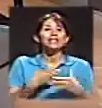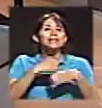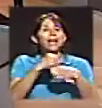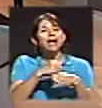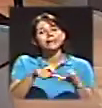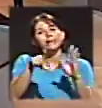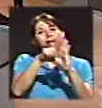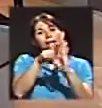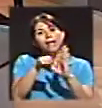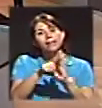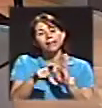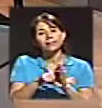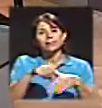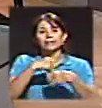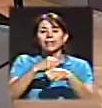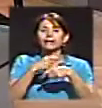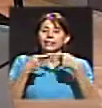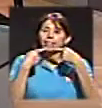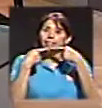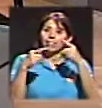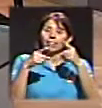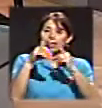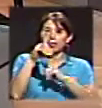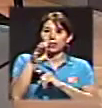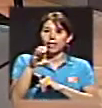decretos y